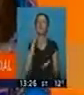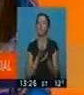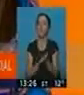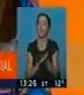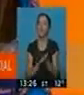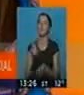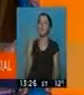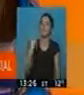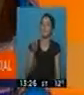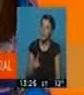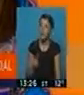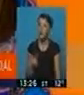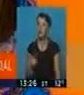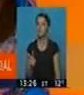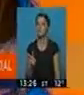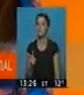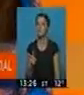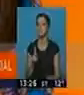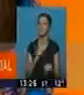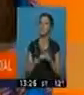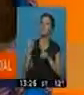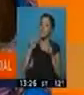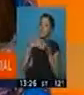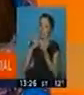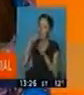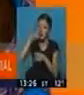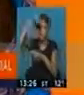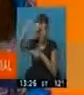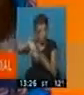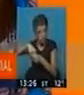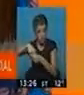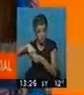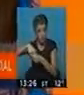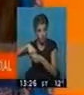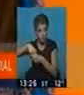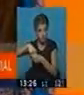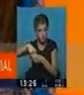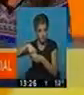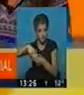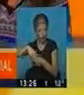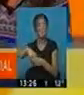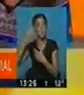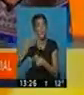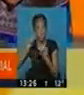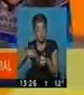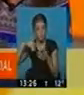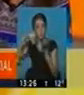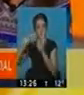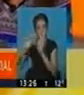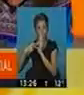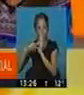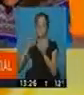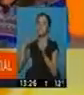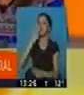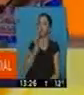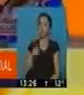de Venezuela o no, y que Venezuela y los problemas internos bilaterales, ¿sí? Y el problema también es que Venezuela ha incumplido